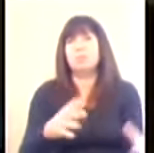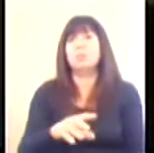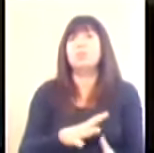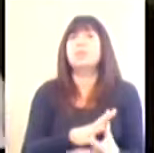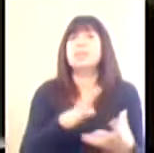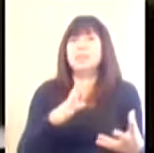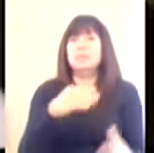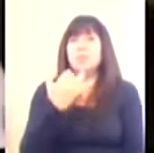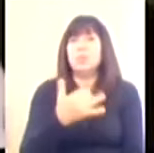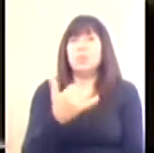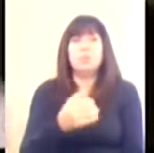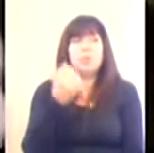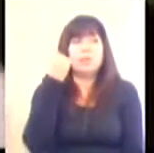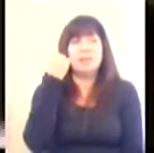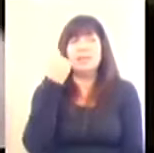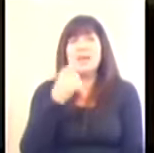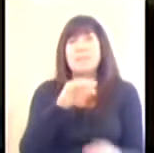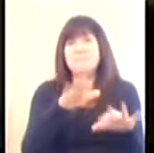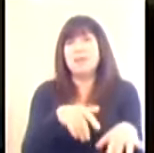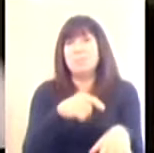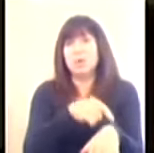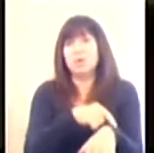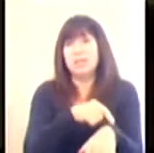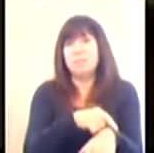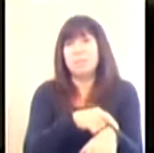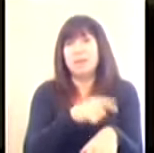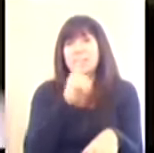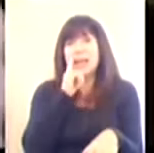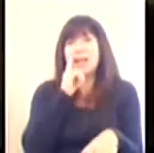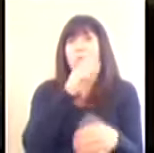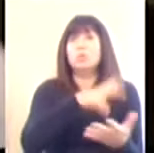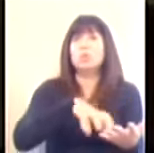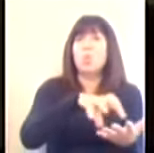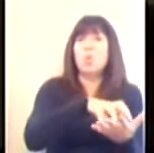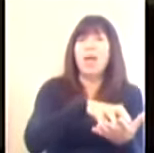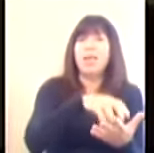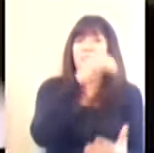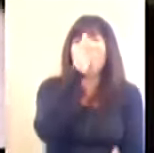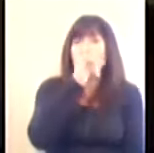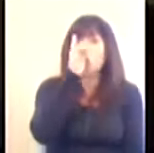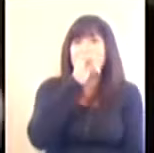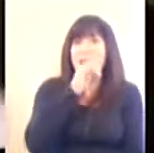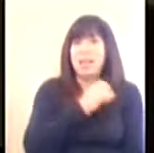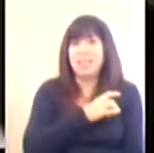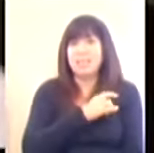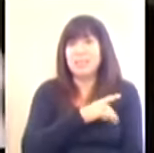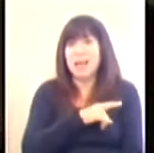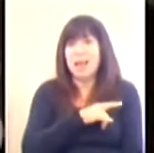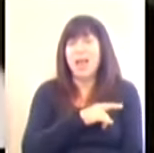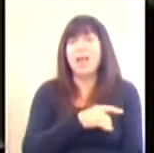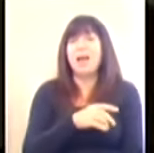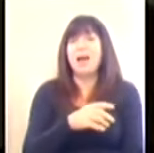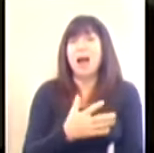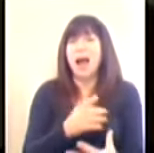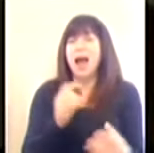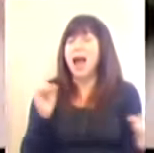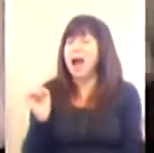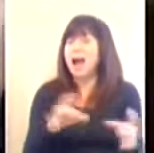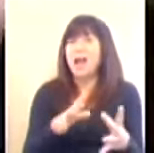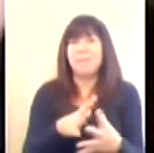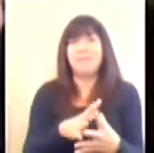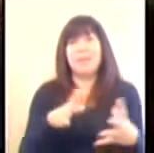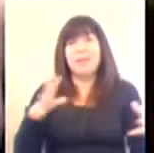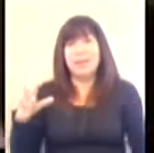fundamental de entender, que al mismo tiempo tenemos las ciudades más contaminadas de Chile, que tienen mayor enfermedad respiratoria, que se agravan la cantidad de mortalidad por